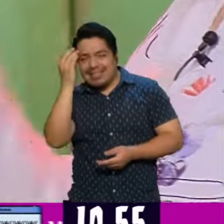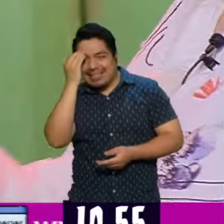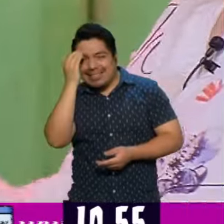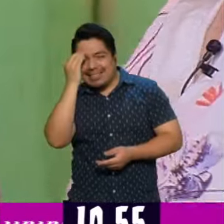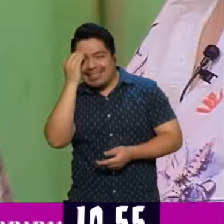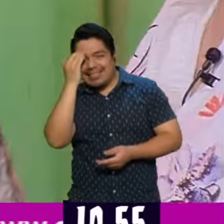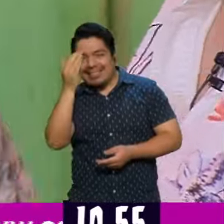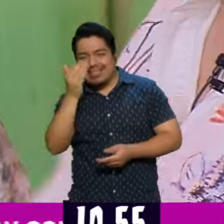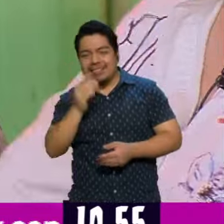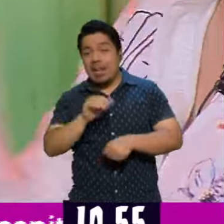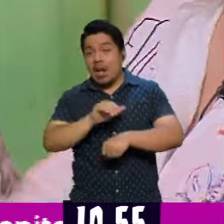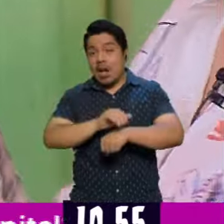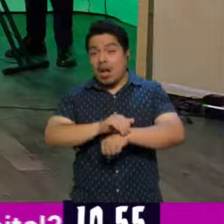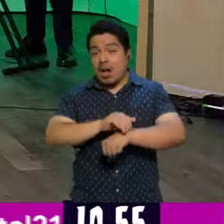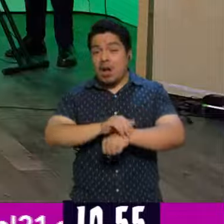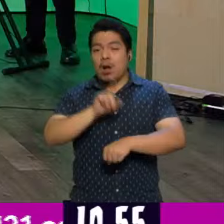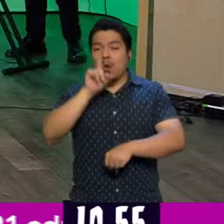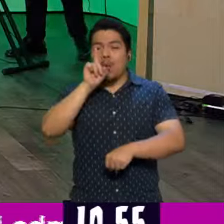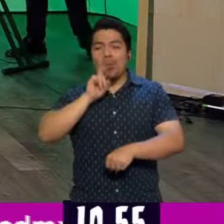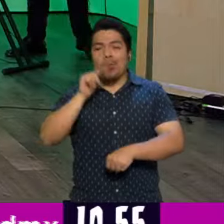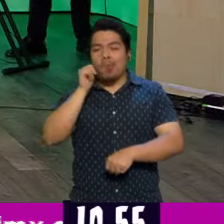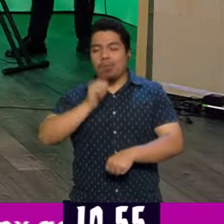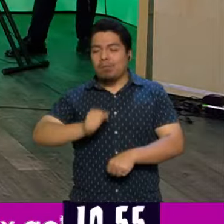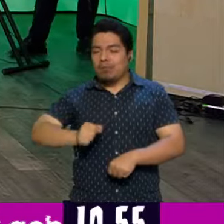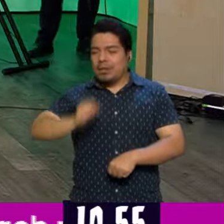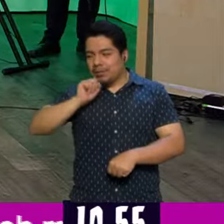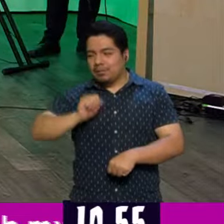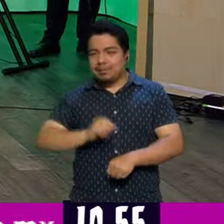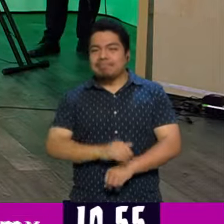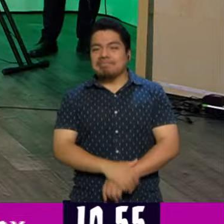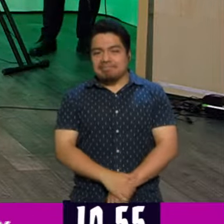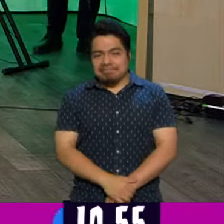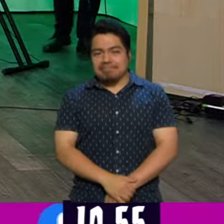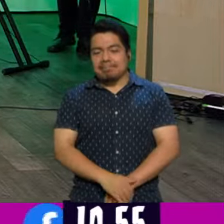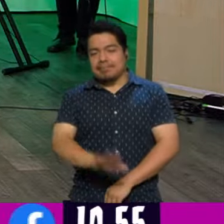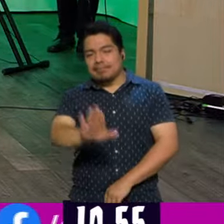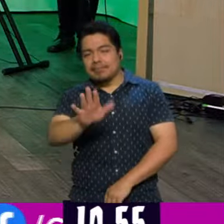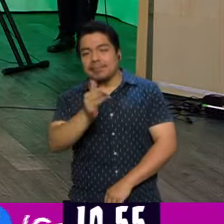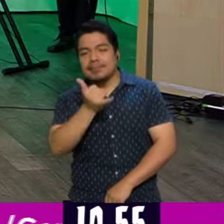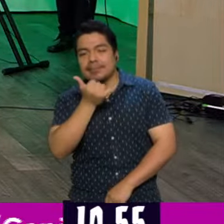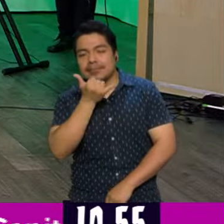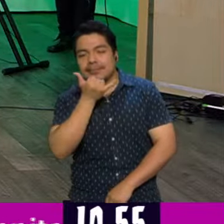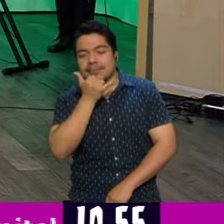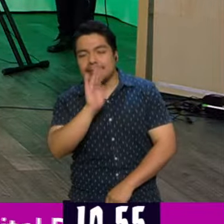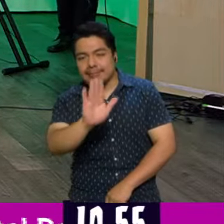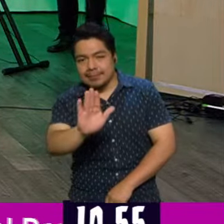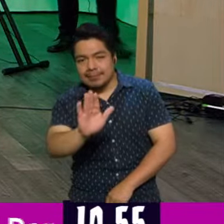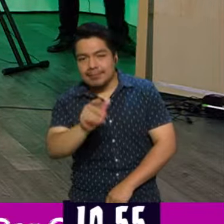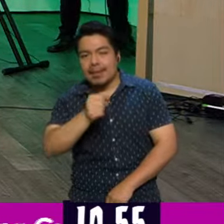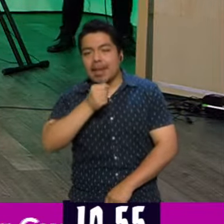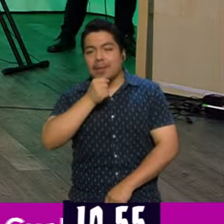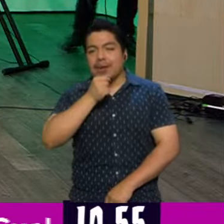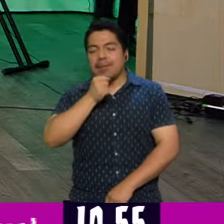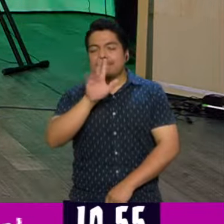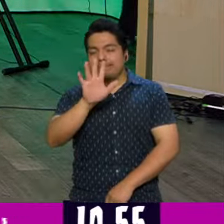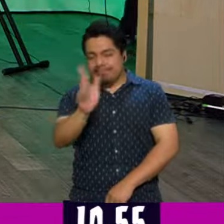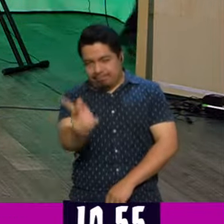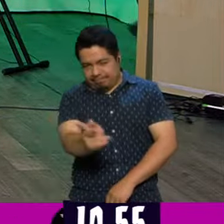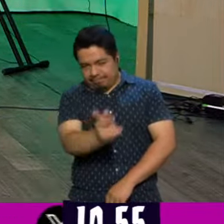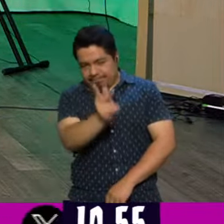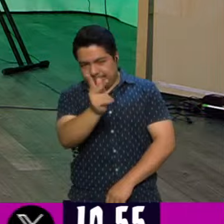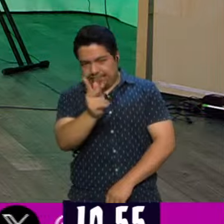O una amiga, Nicina Galindo, siempre se echa un fajazo, oiga, de anís antes de empezar. Permítame su micrófono, Pilarcita, porque yo quiero preguntar